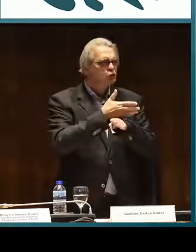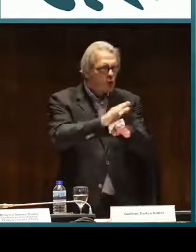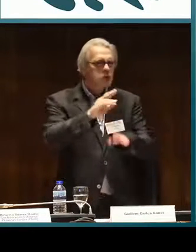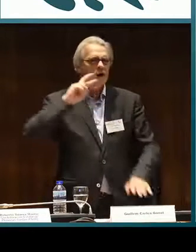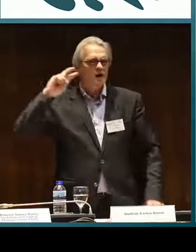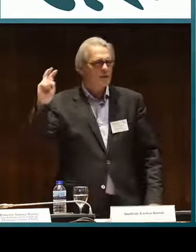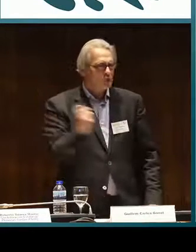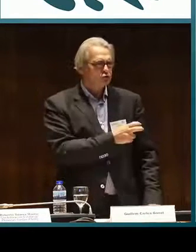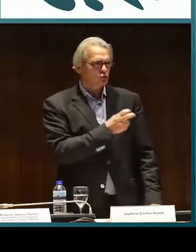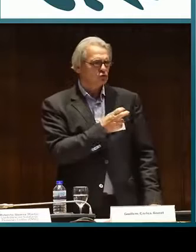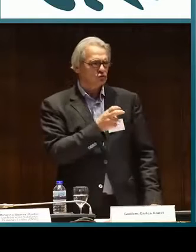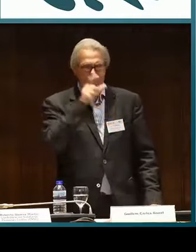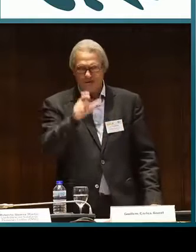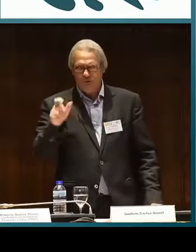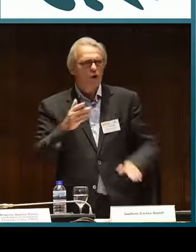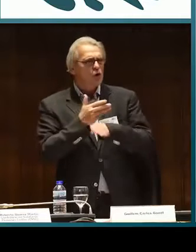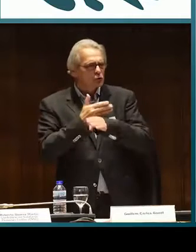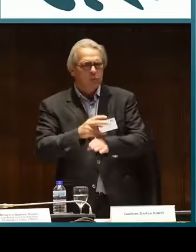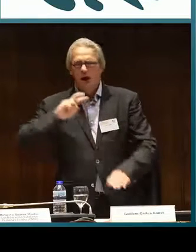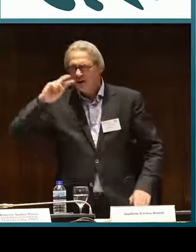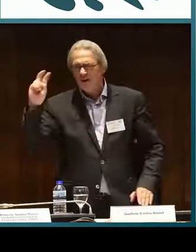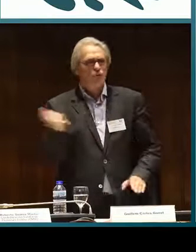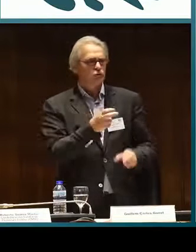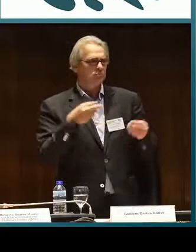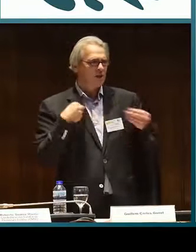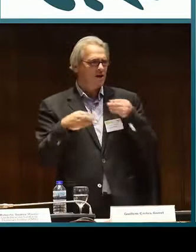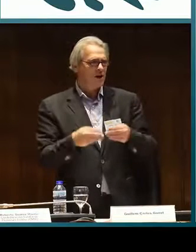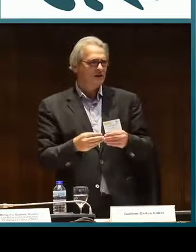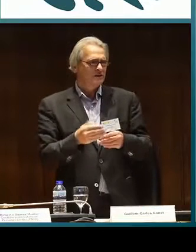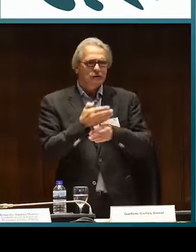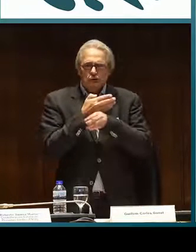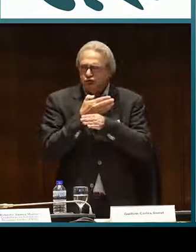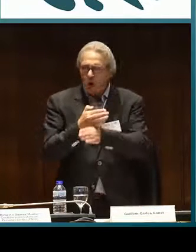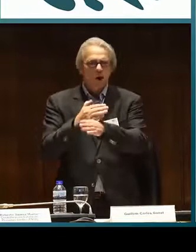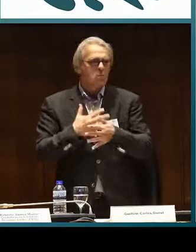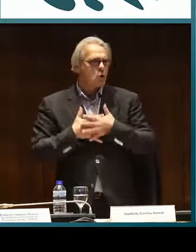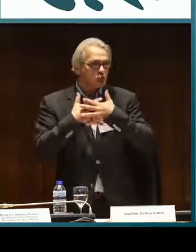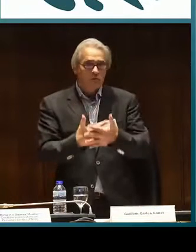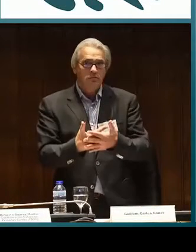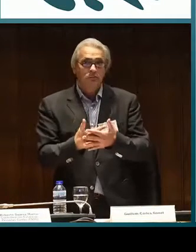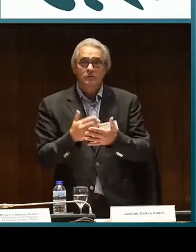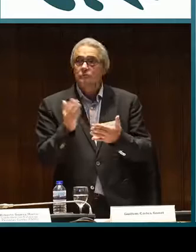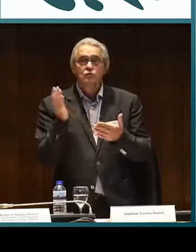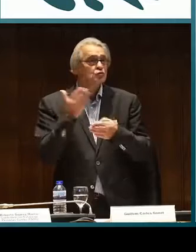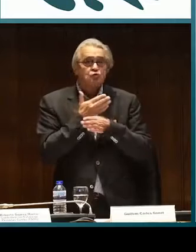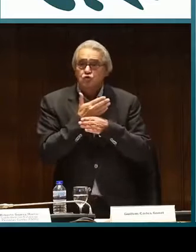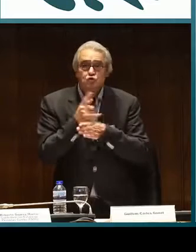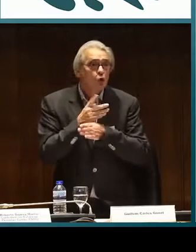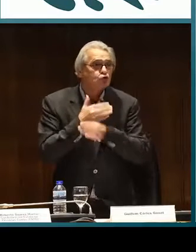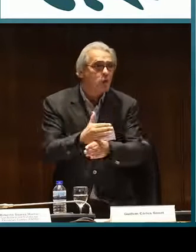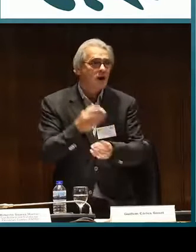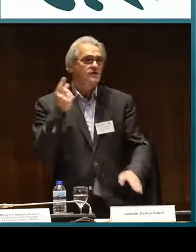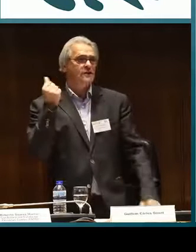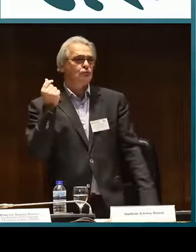nosotros para comentar este tema del canal gestionado por personas sordas. Parece ser que hay recursos más que